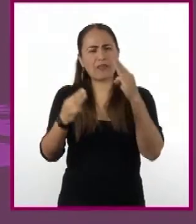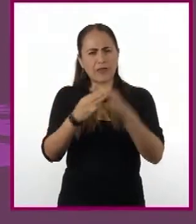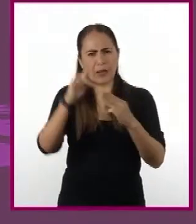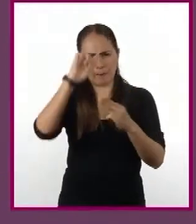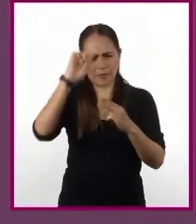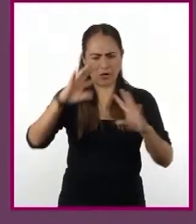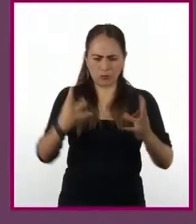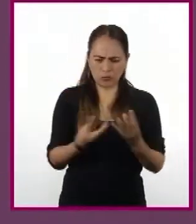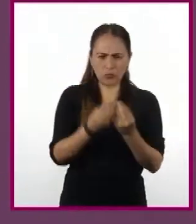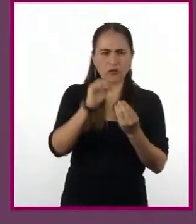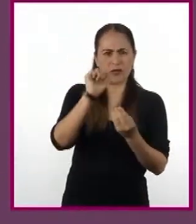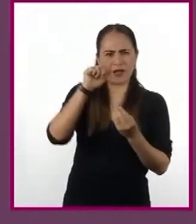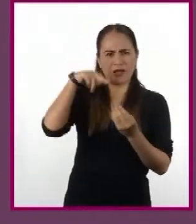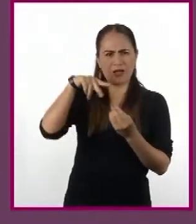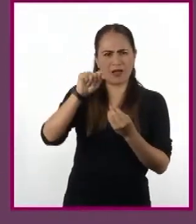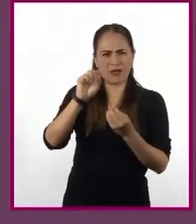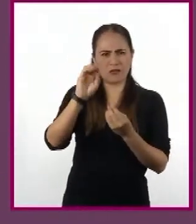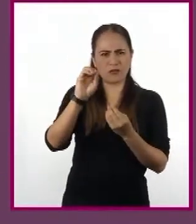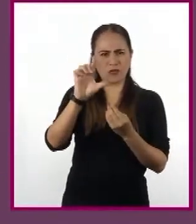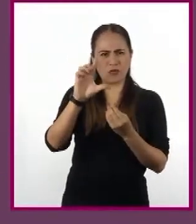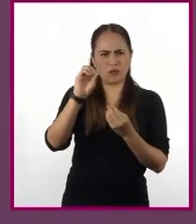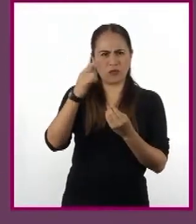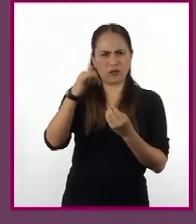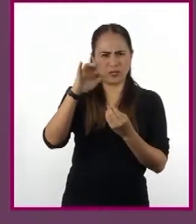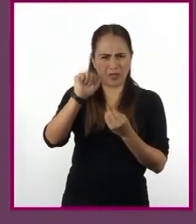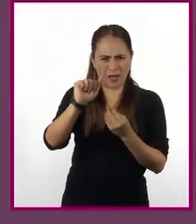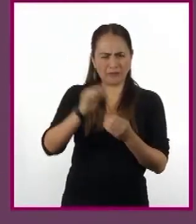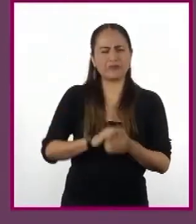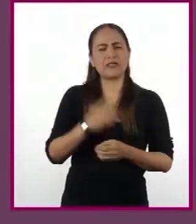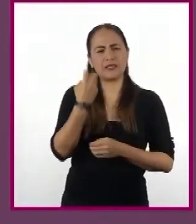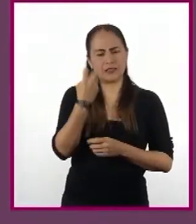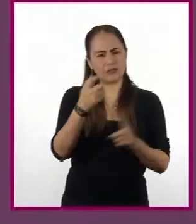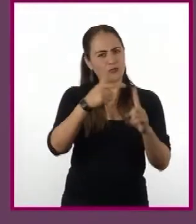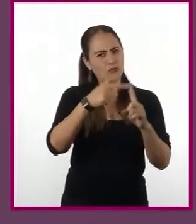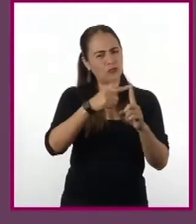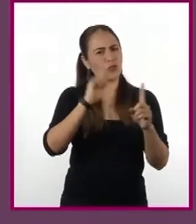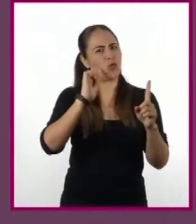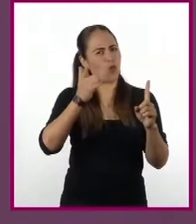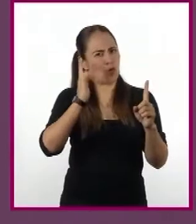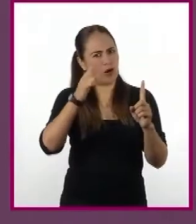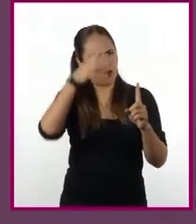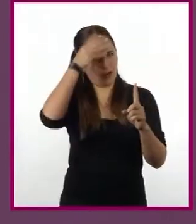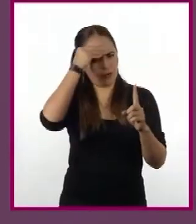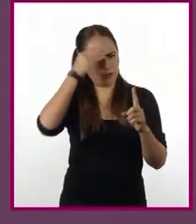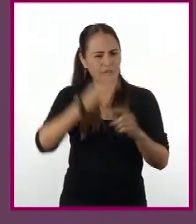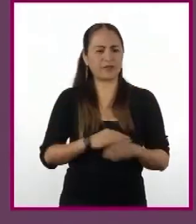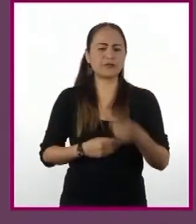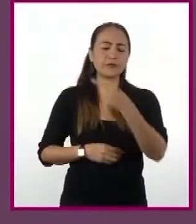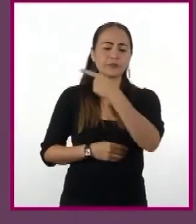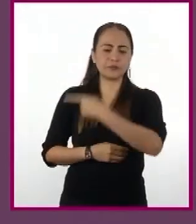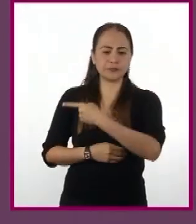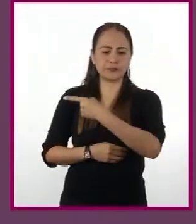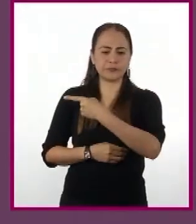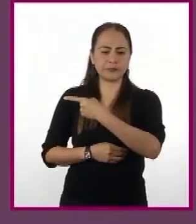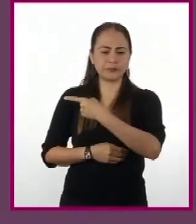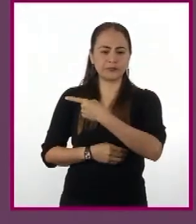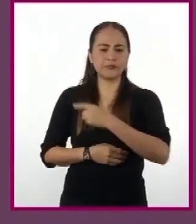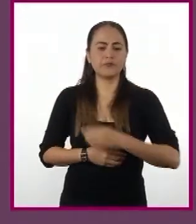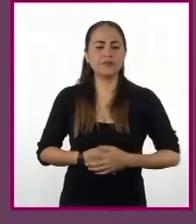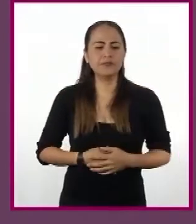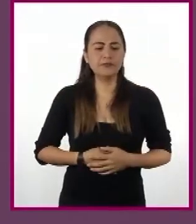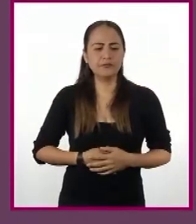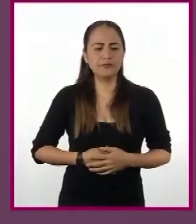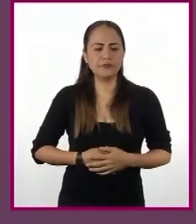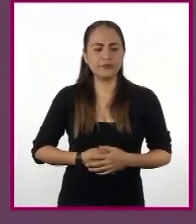antología. Esto, como parte del aprendizaje esperado, utiliza la información de un prólogo para anticipar